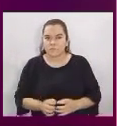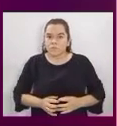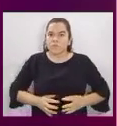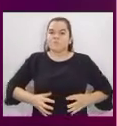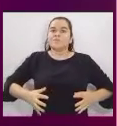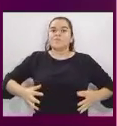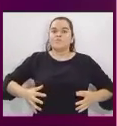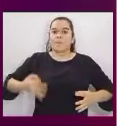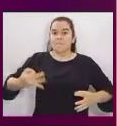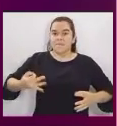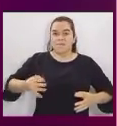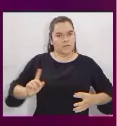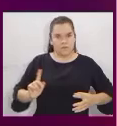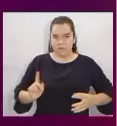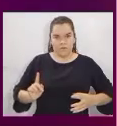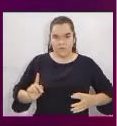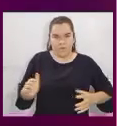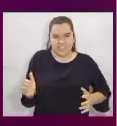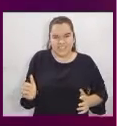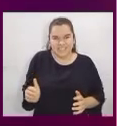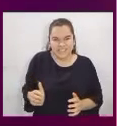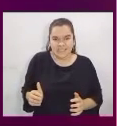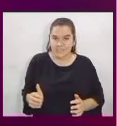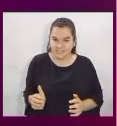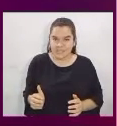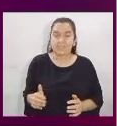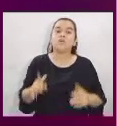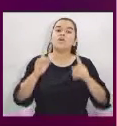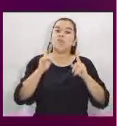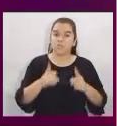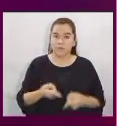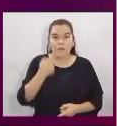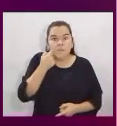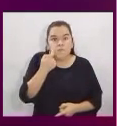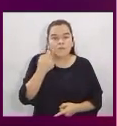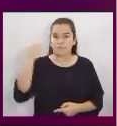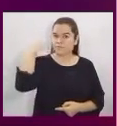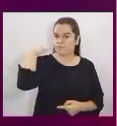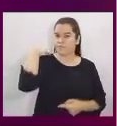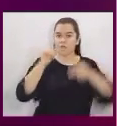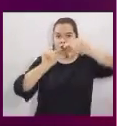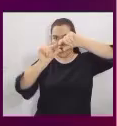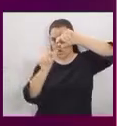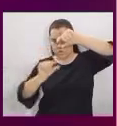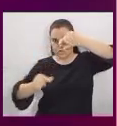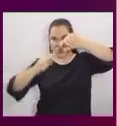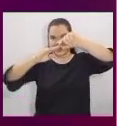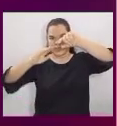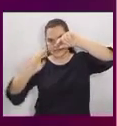estaba no muy bien desarrollada y además verificó que la columna